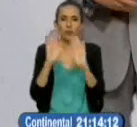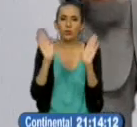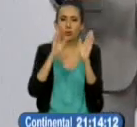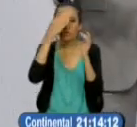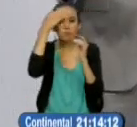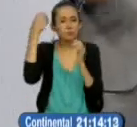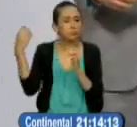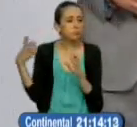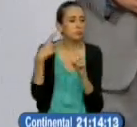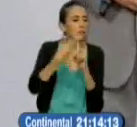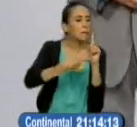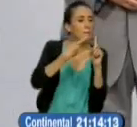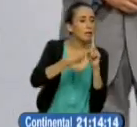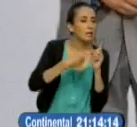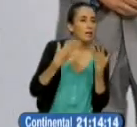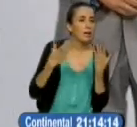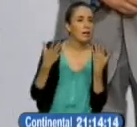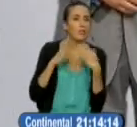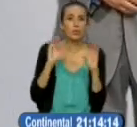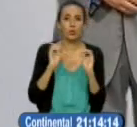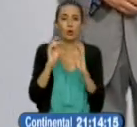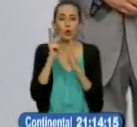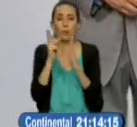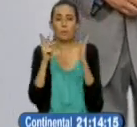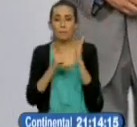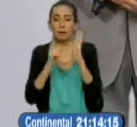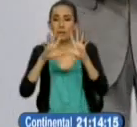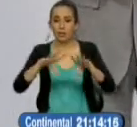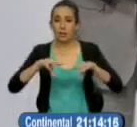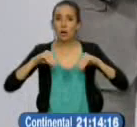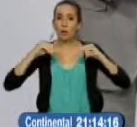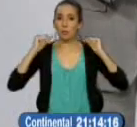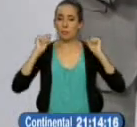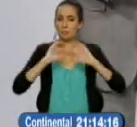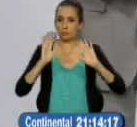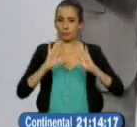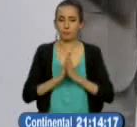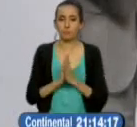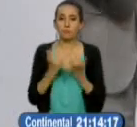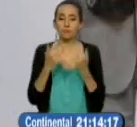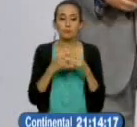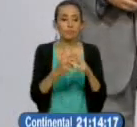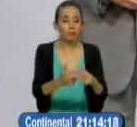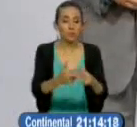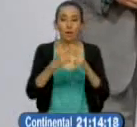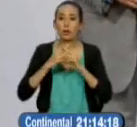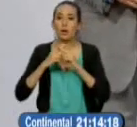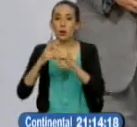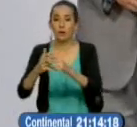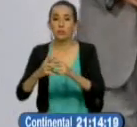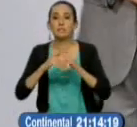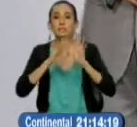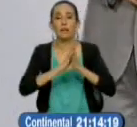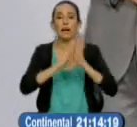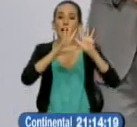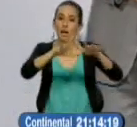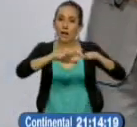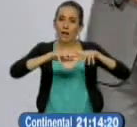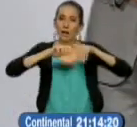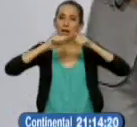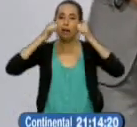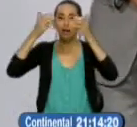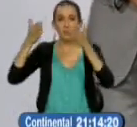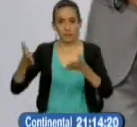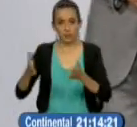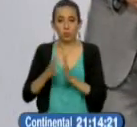de mercado a través del denominado Minga Agropecuaria, que permite acceder a financiamiento a los agricultores con tasas